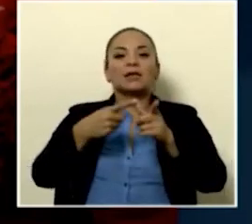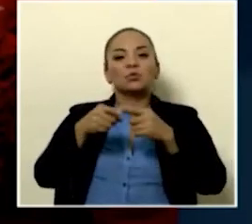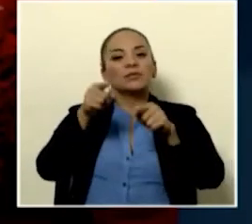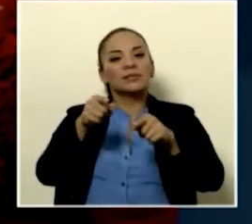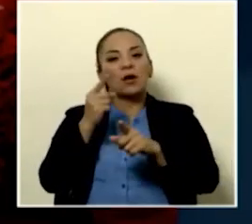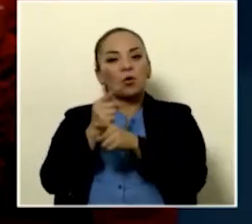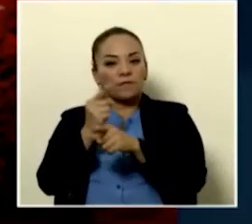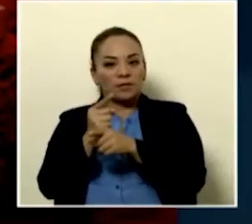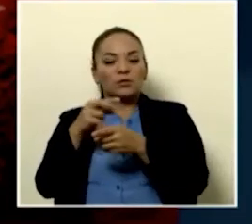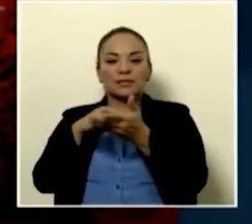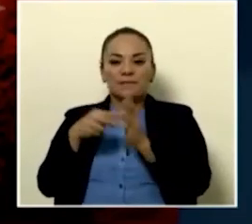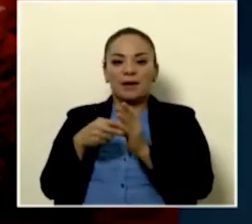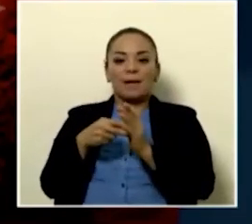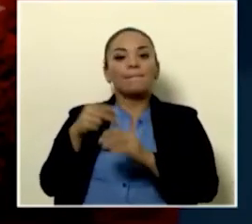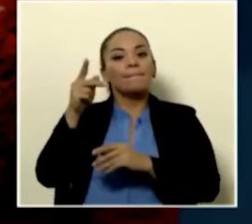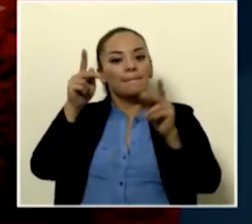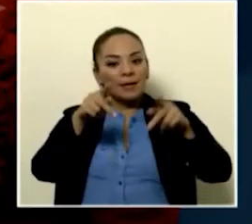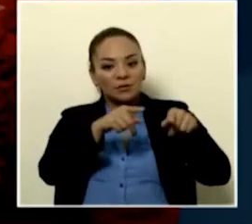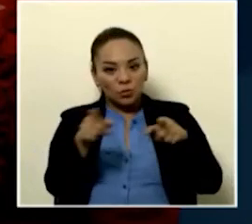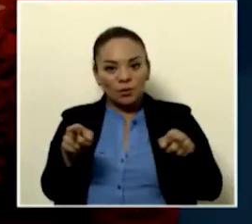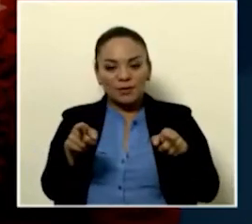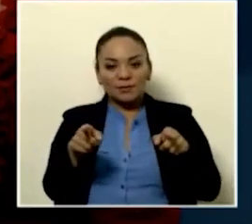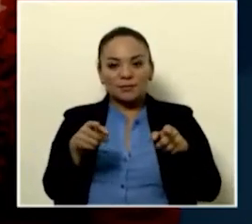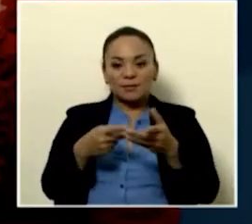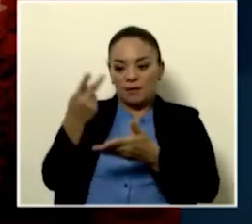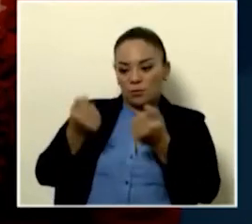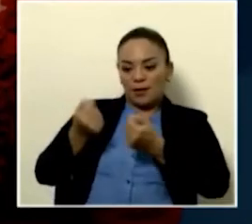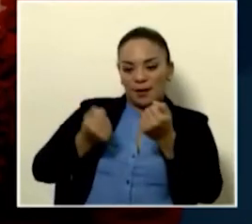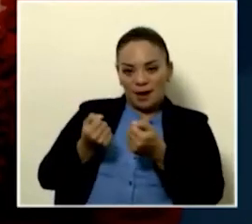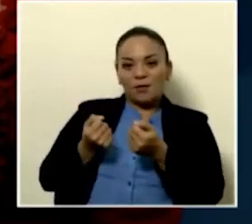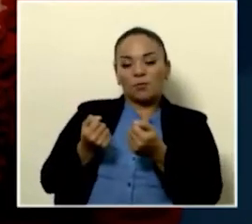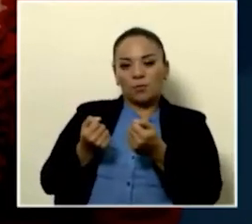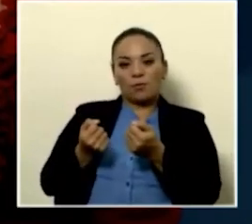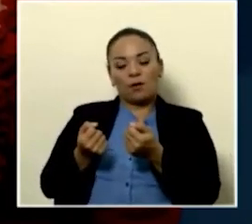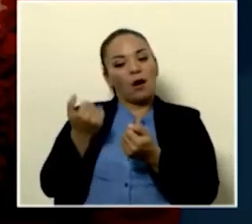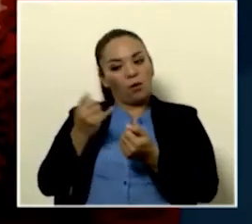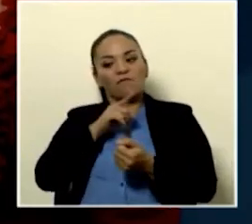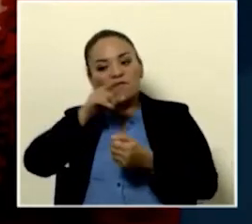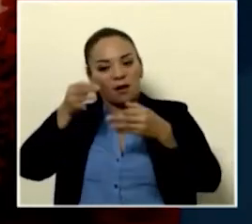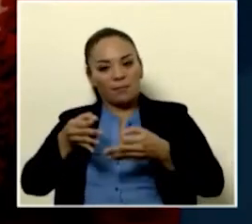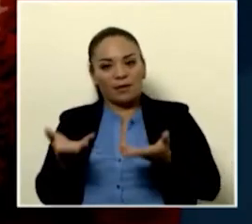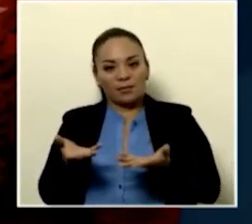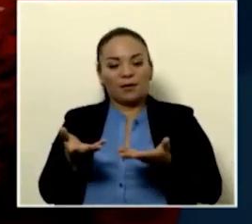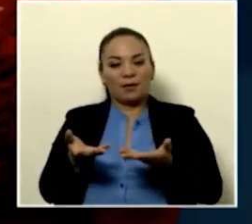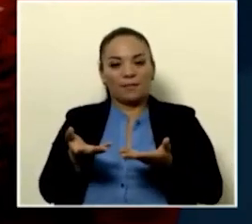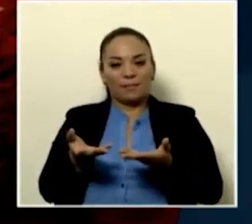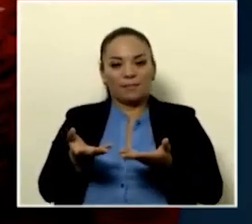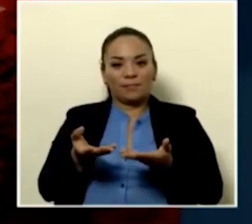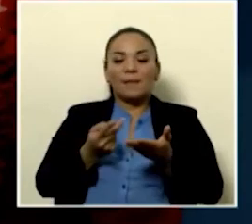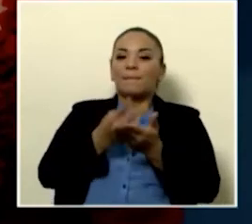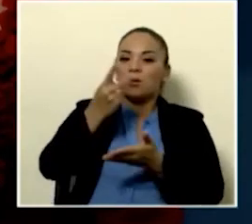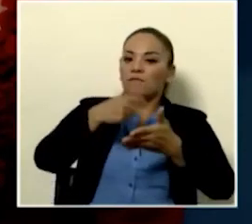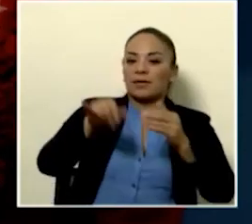va a hacer que esas personas vean reflejado efectivamente el valor de su vehículo y por lo tanto van a tener el mismo valor fiscal que el